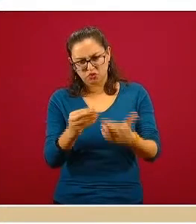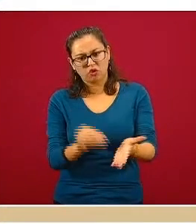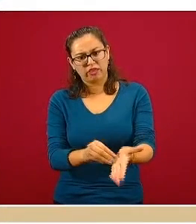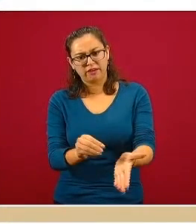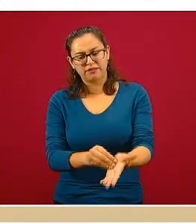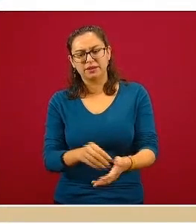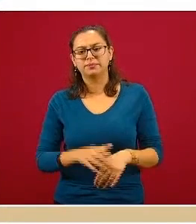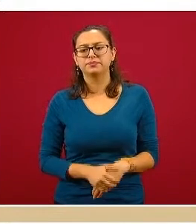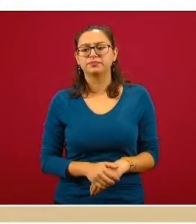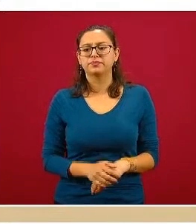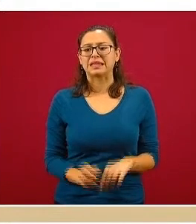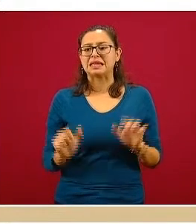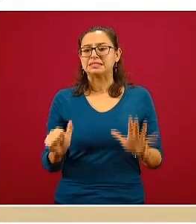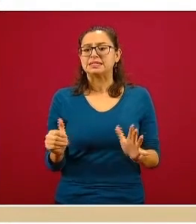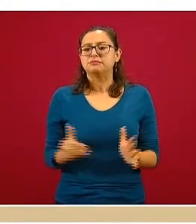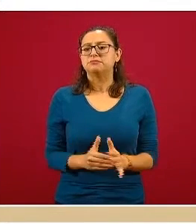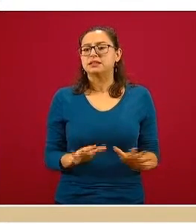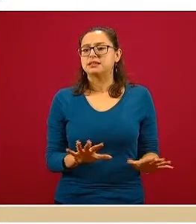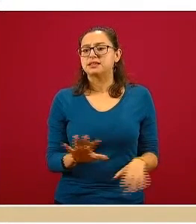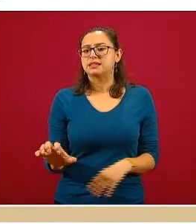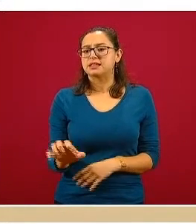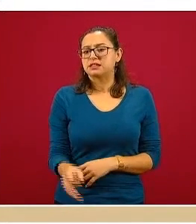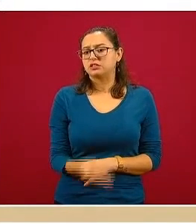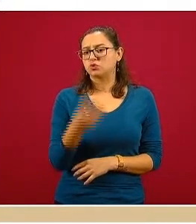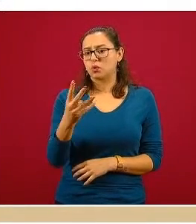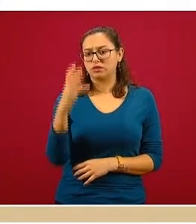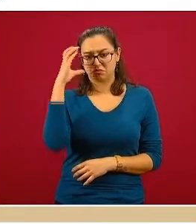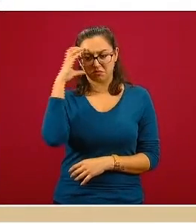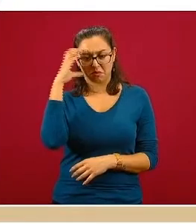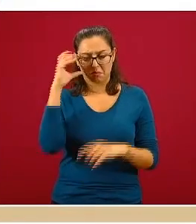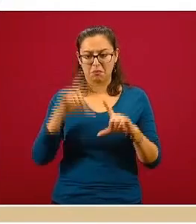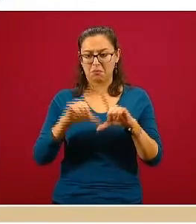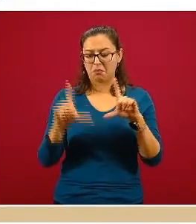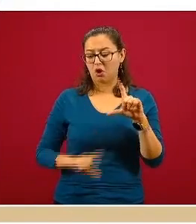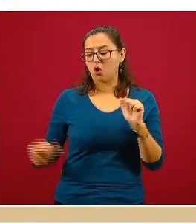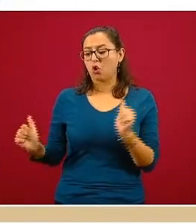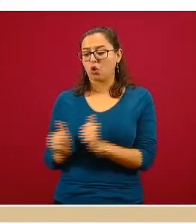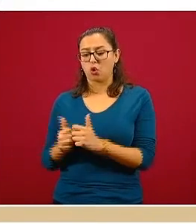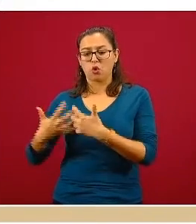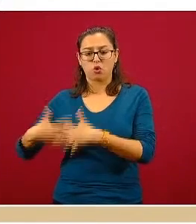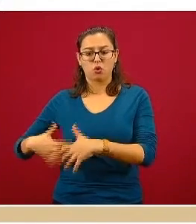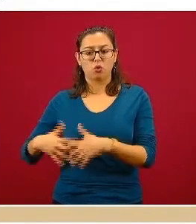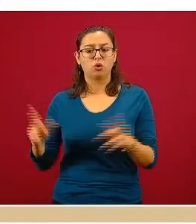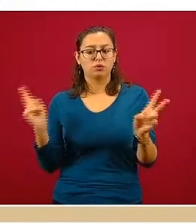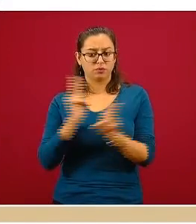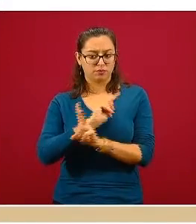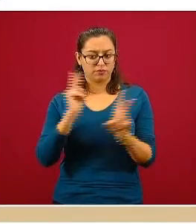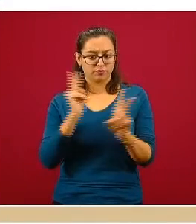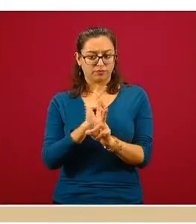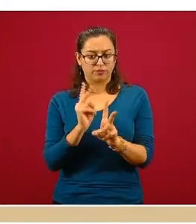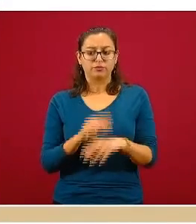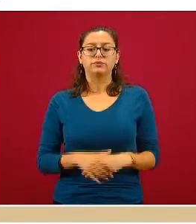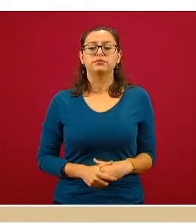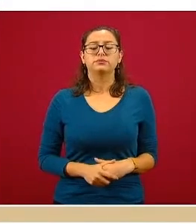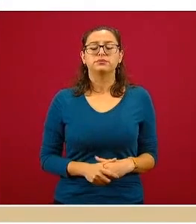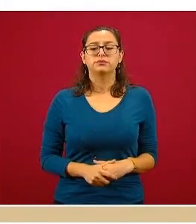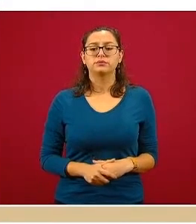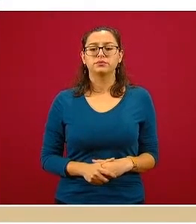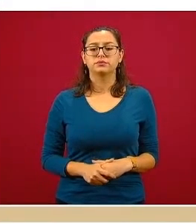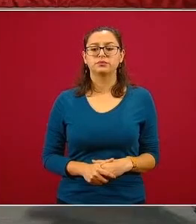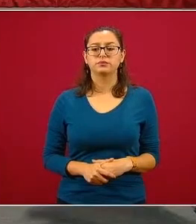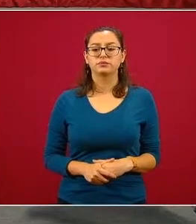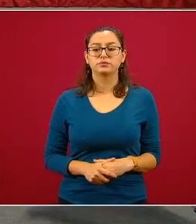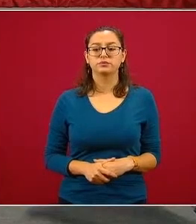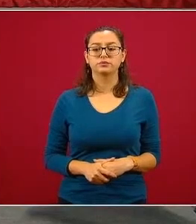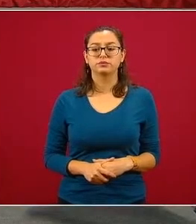estados. 6.504 las camas disponibles en todo México para este tipo de pacientes.